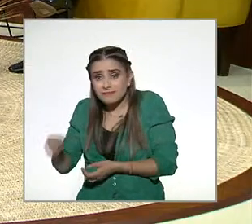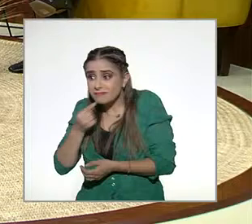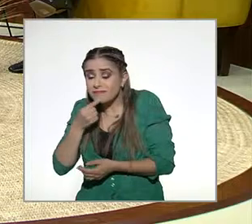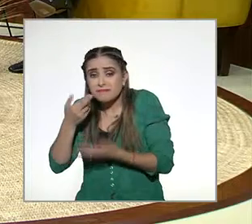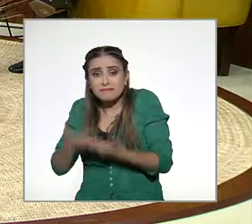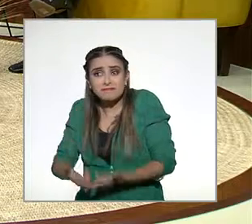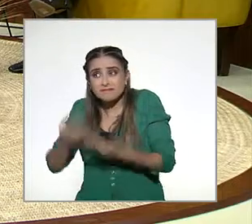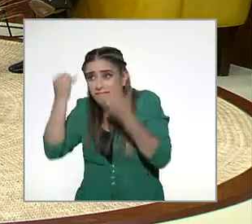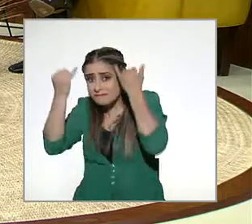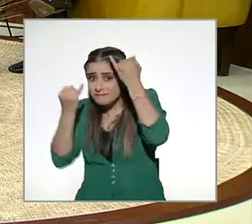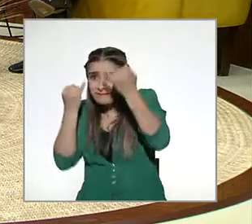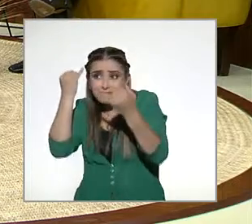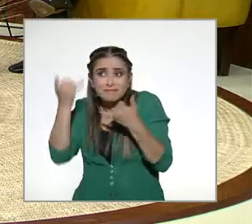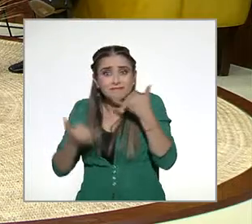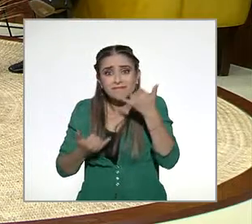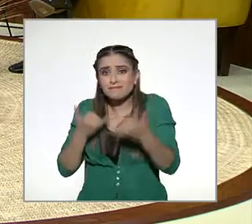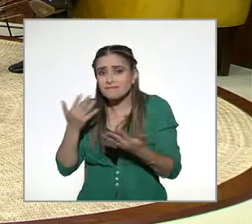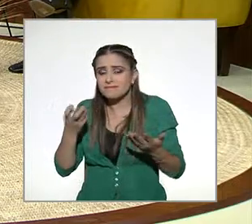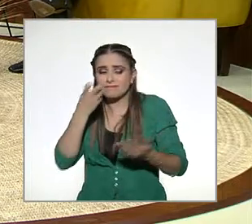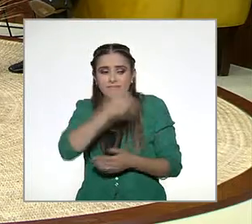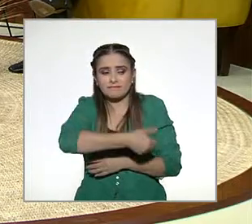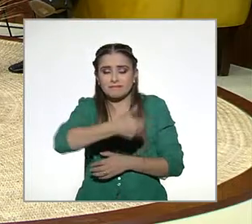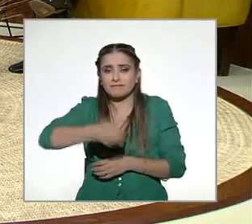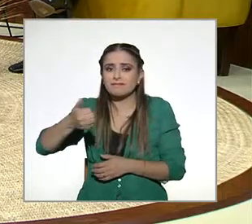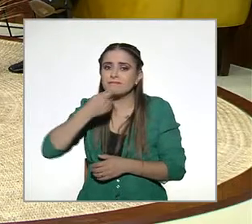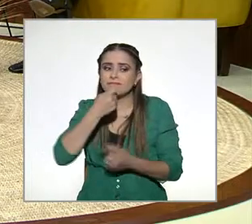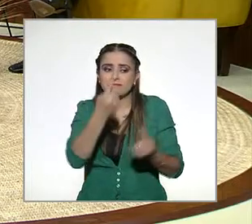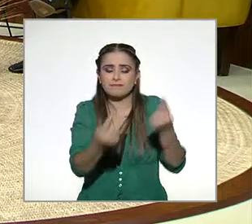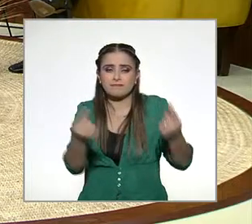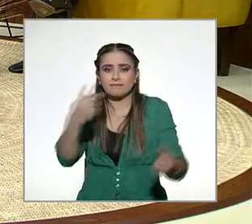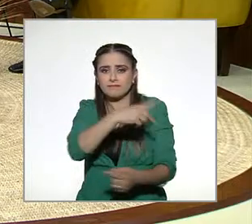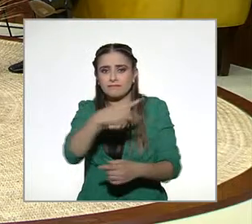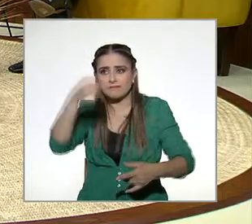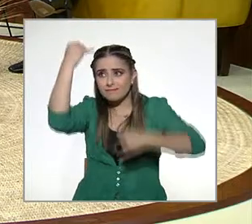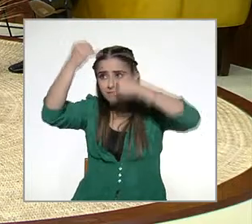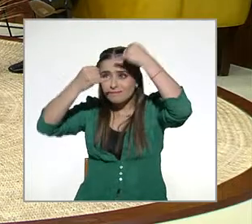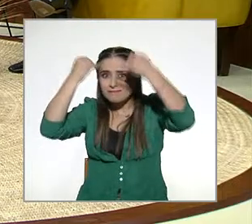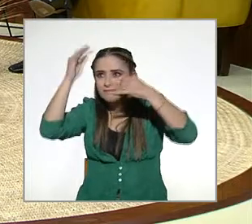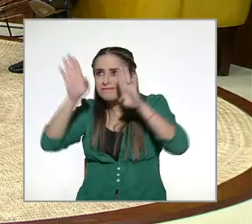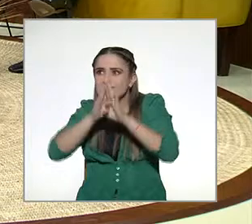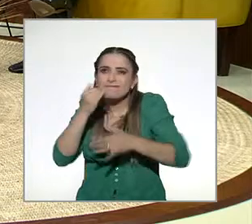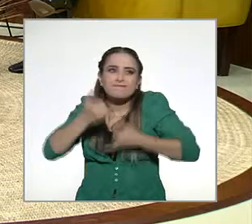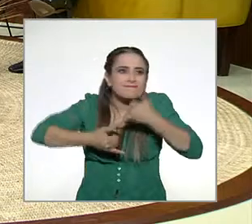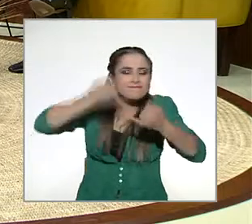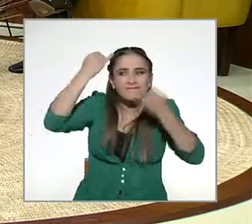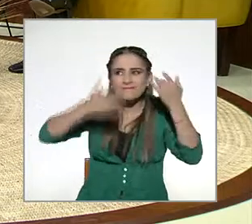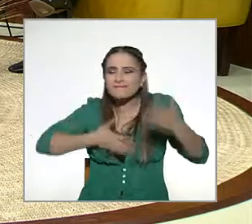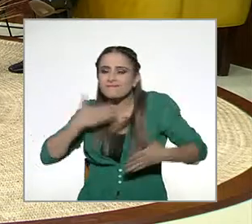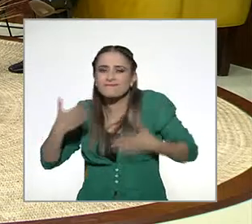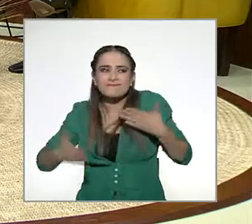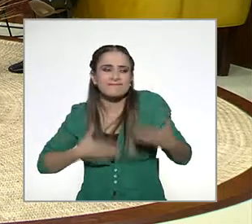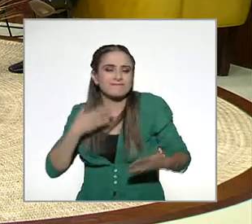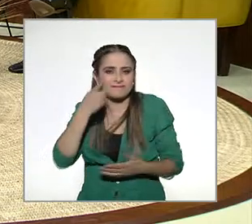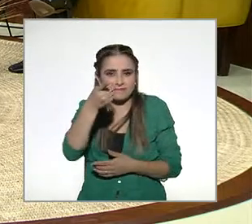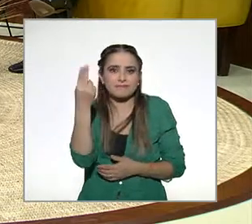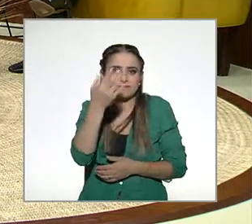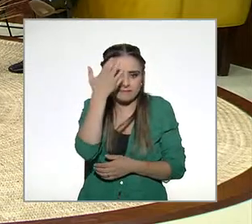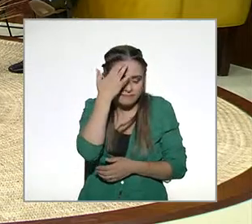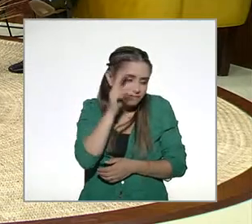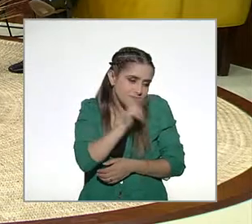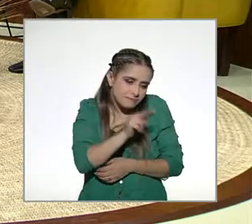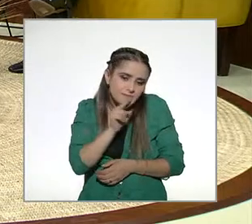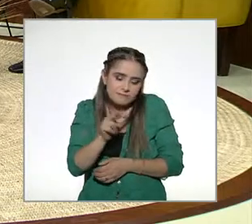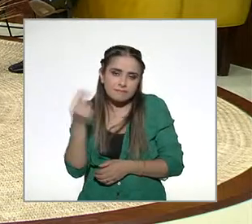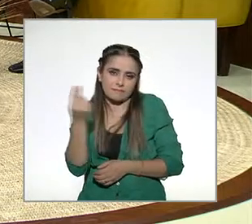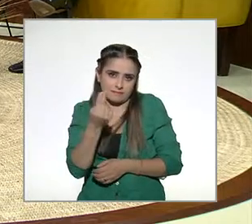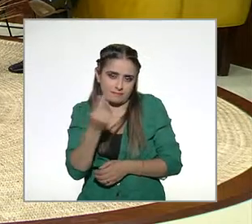Exactamente, pero es leer a cada hijo y a cada niño, digamos, en su singularidad. ¿Cómo me está hablando, no? Desde qué, desde lo que hace, desde lo que